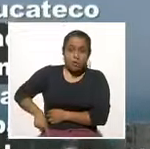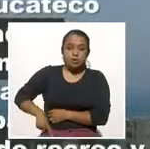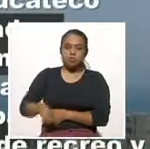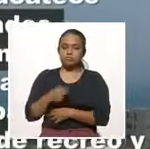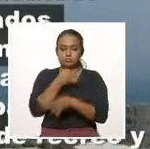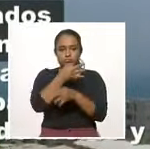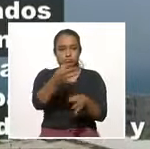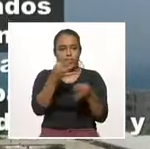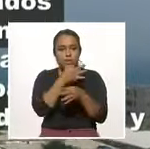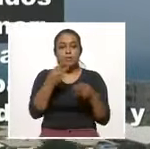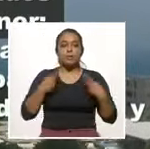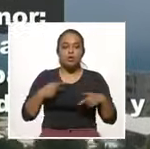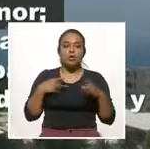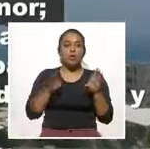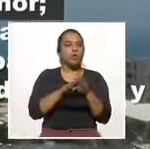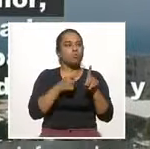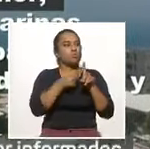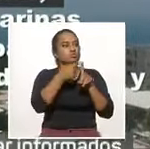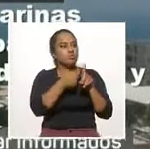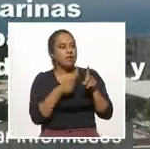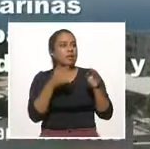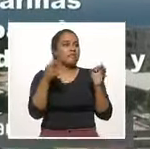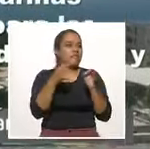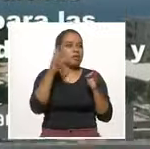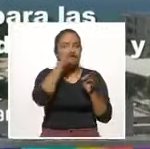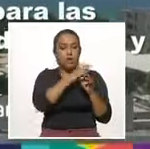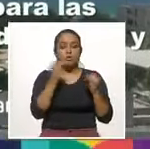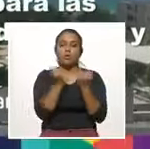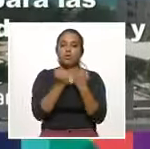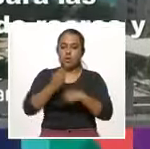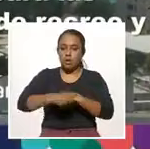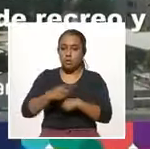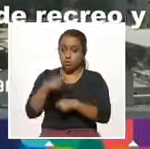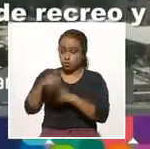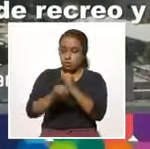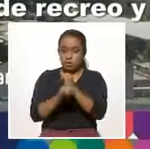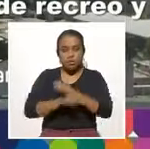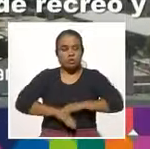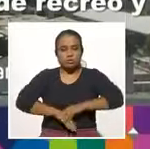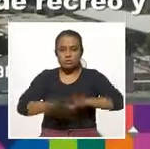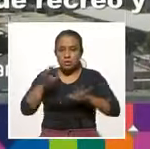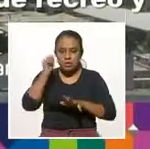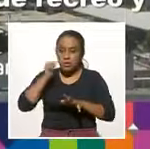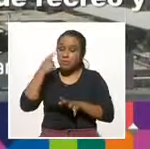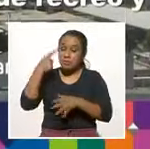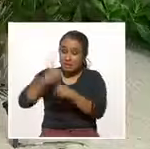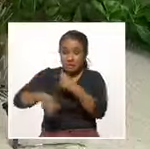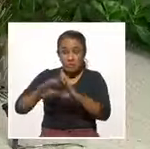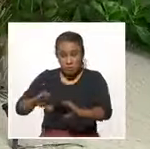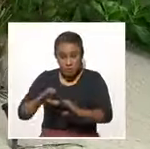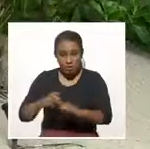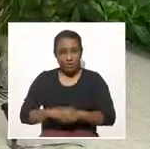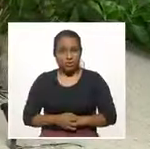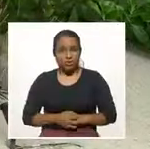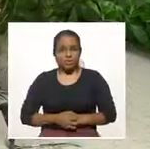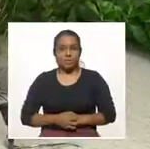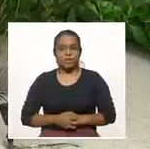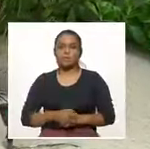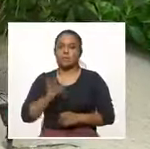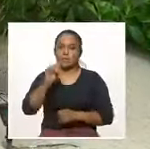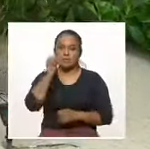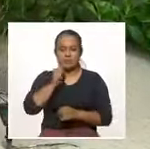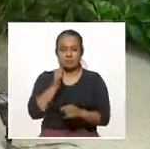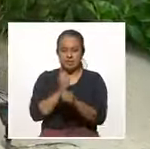población sobre el clima y los posibles riesgos a través de sus páginas de internet y de las redes sociales. Sí, a través de las